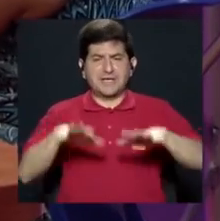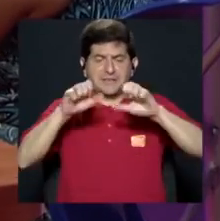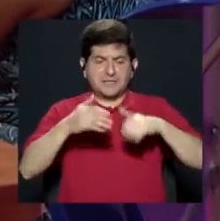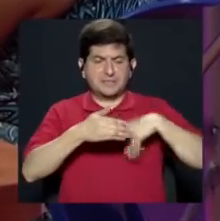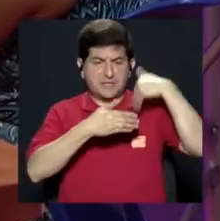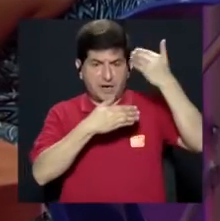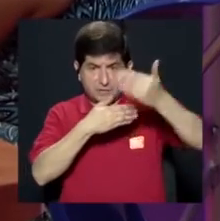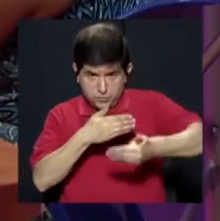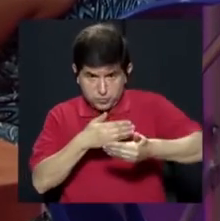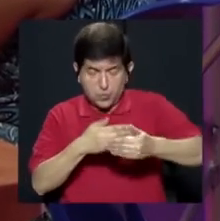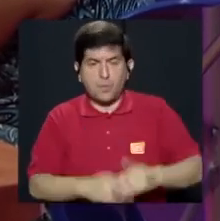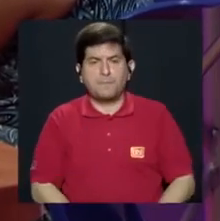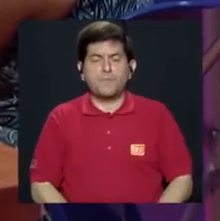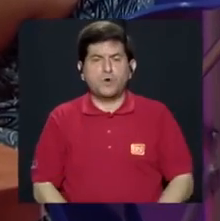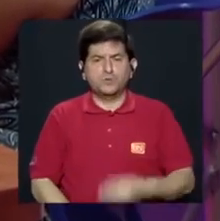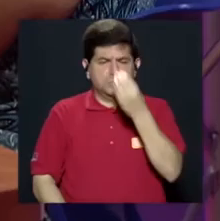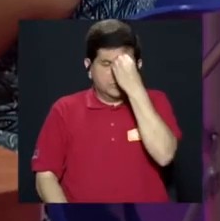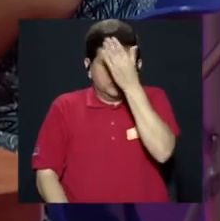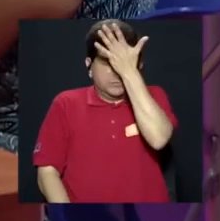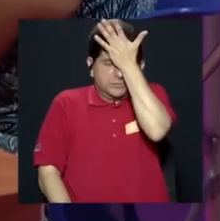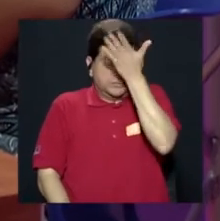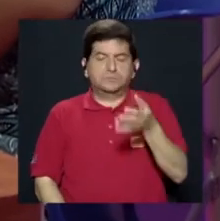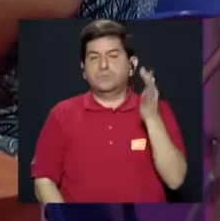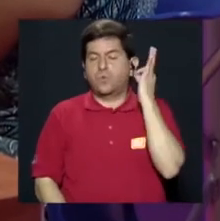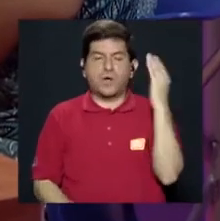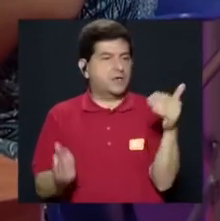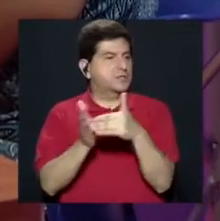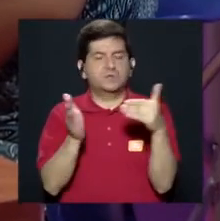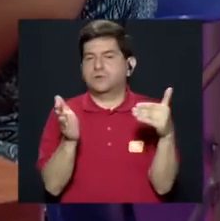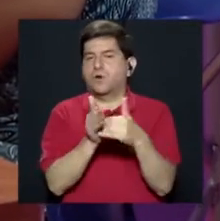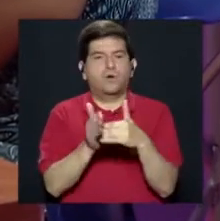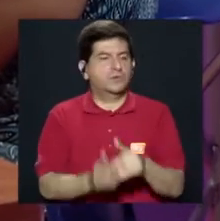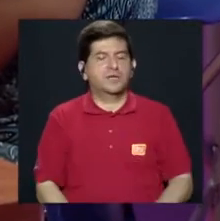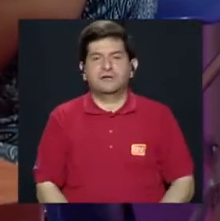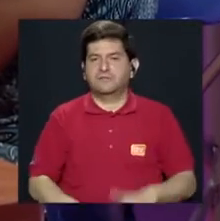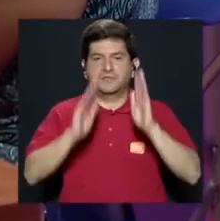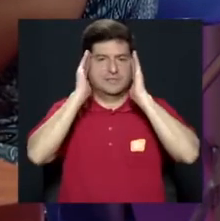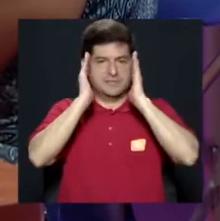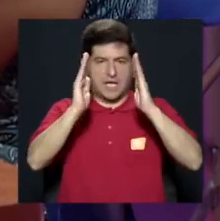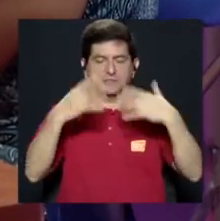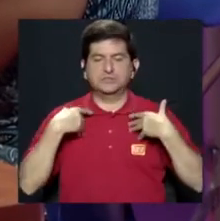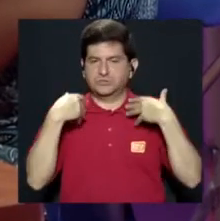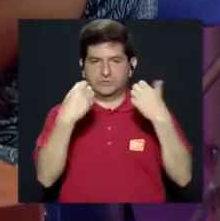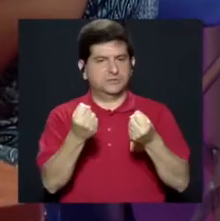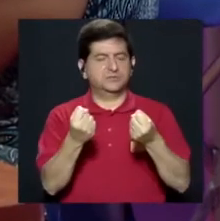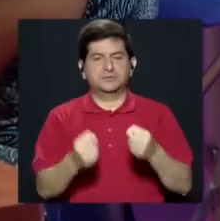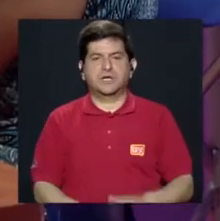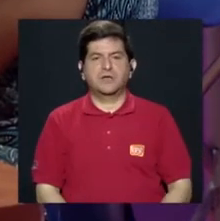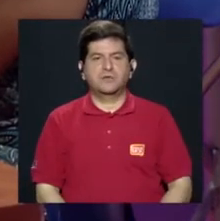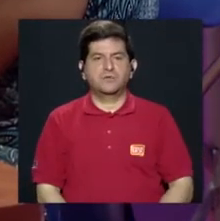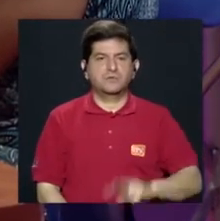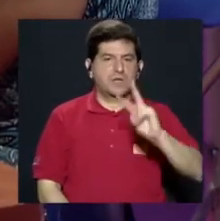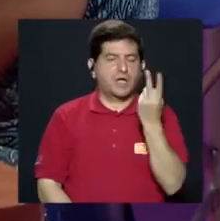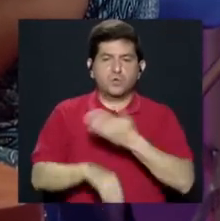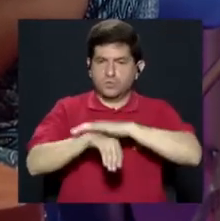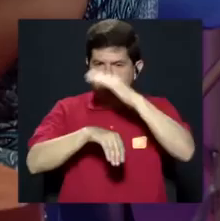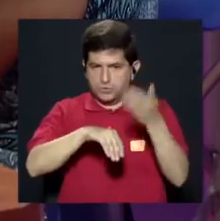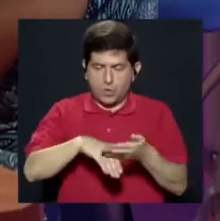postraumático. Hay mujeres que han decidido no volver a recibir atención en salud en un segundo